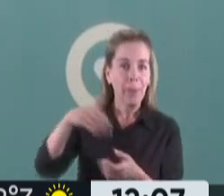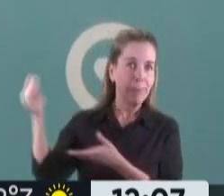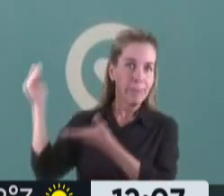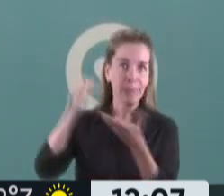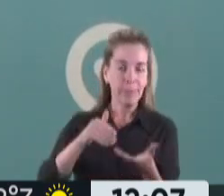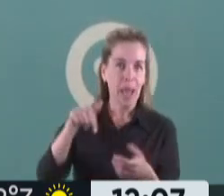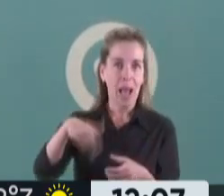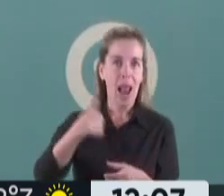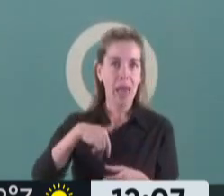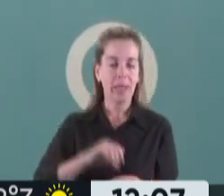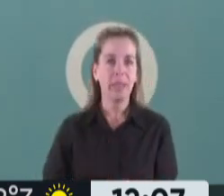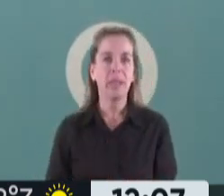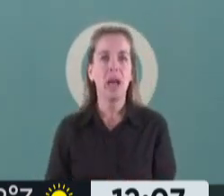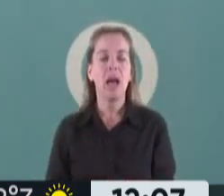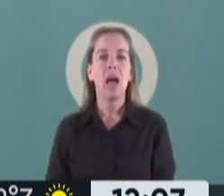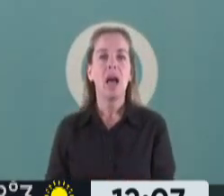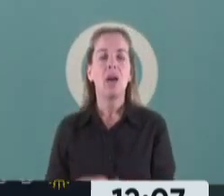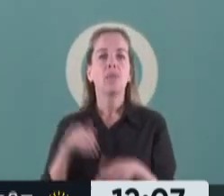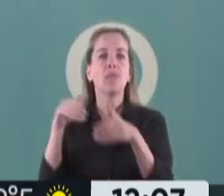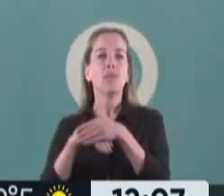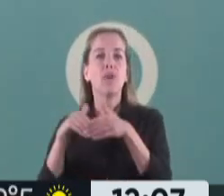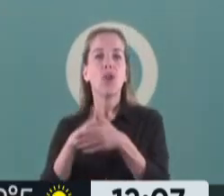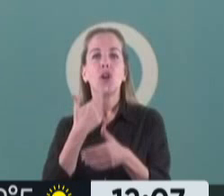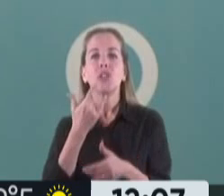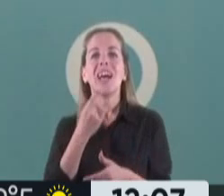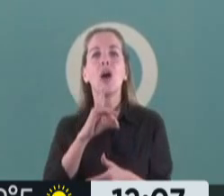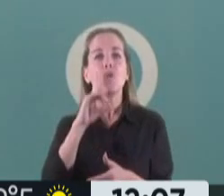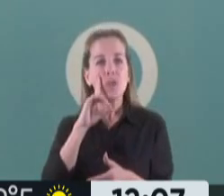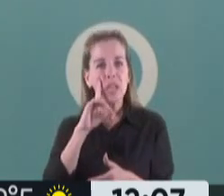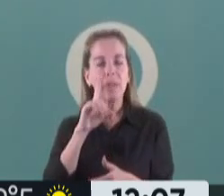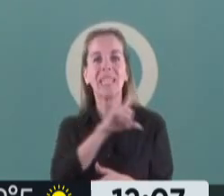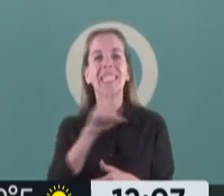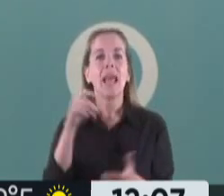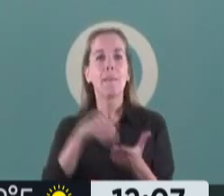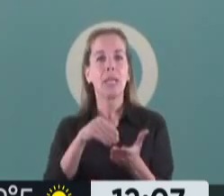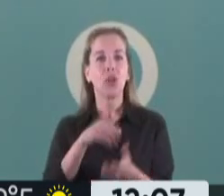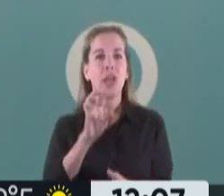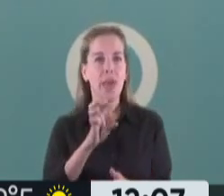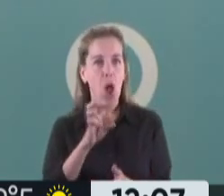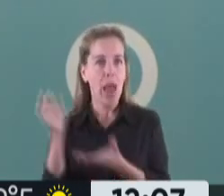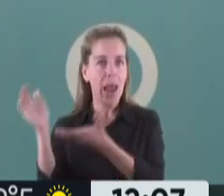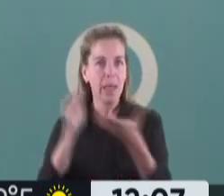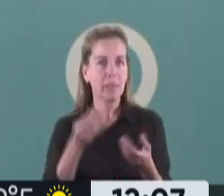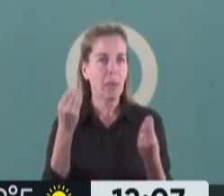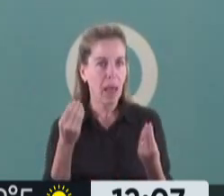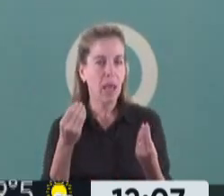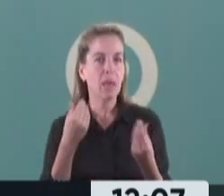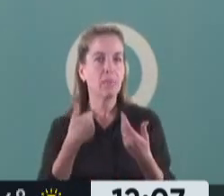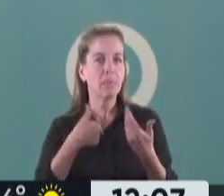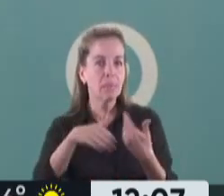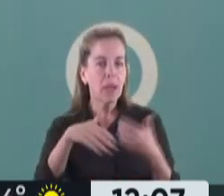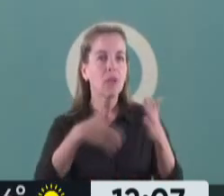Argentina. El Fondo Saudí, 100 millones de dólares que van a estar destinados a la construcción del acueducto